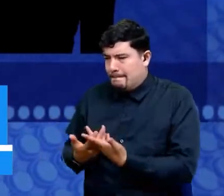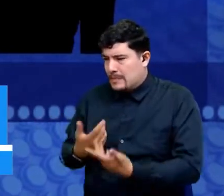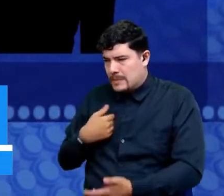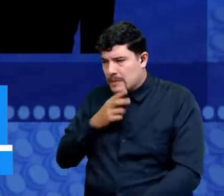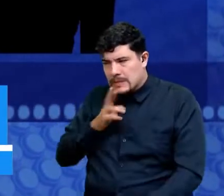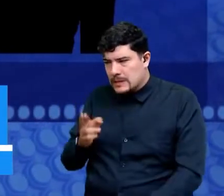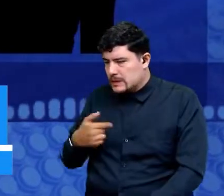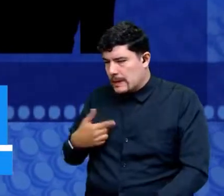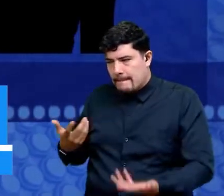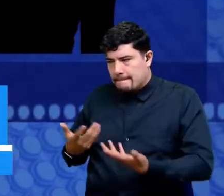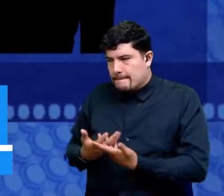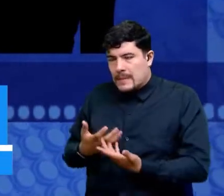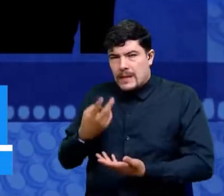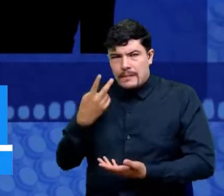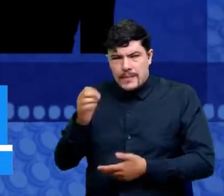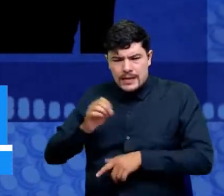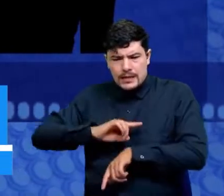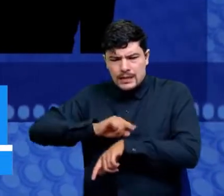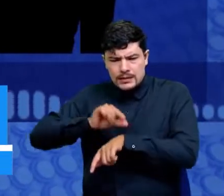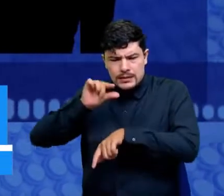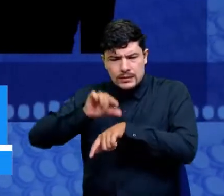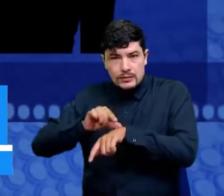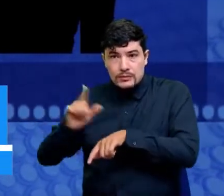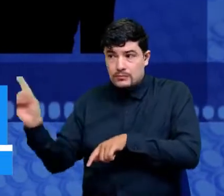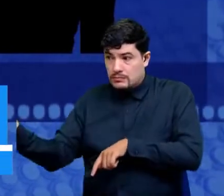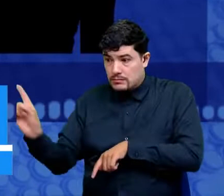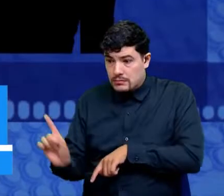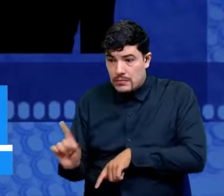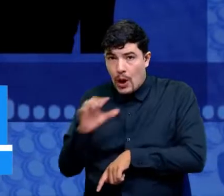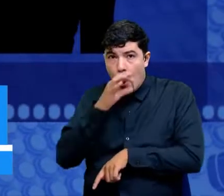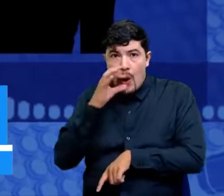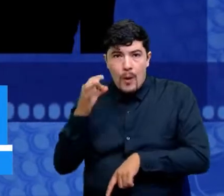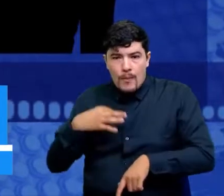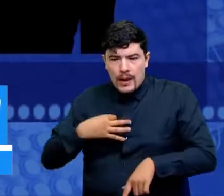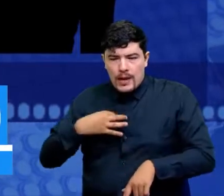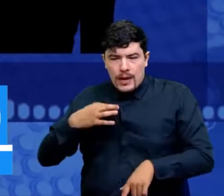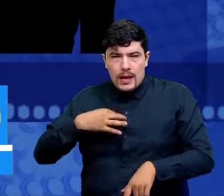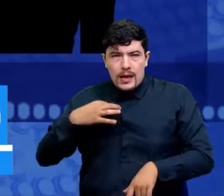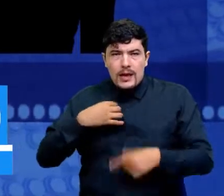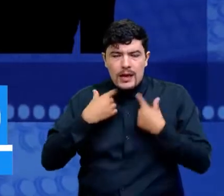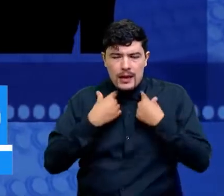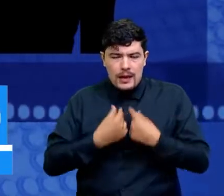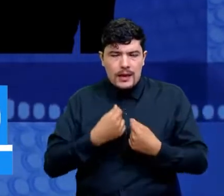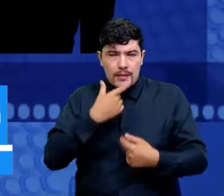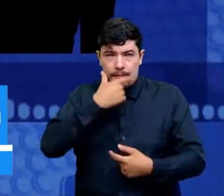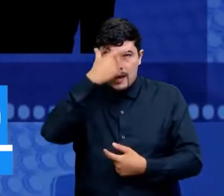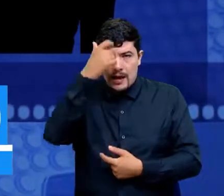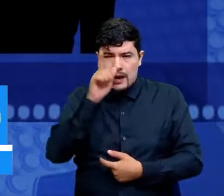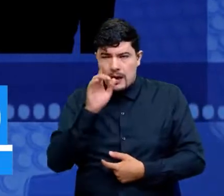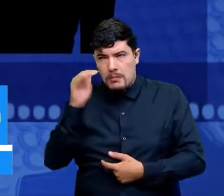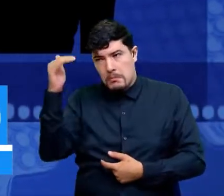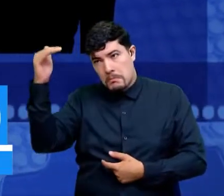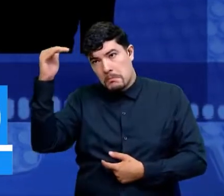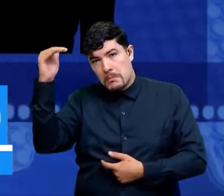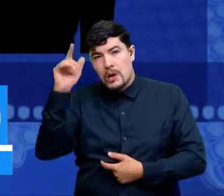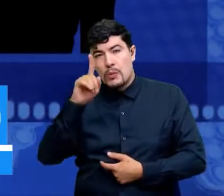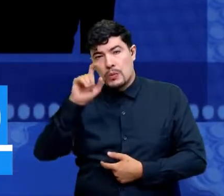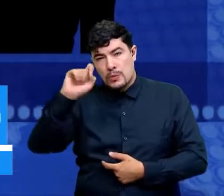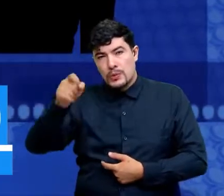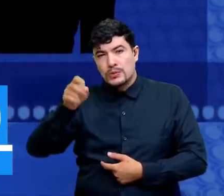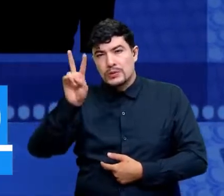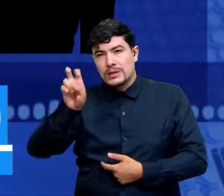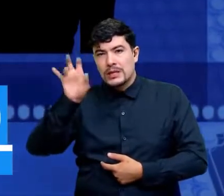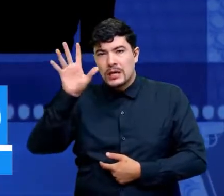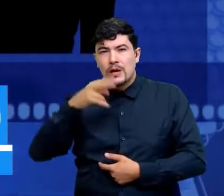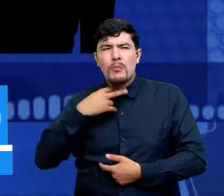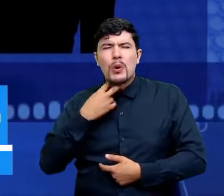Y como 20 segundos después llegó un señor de camisa blanca, como de unos 75, con la voz como